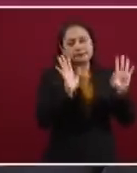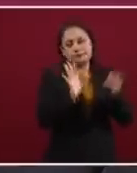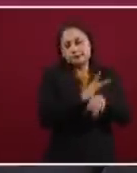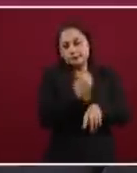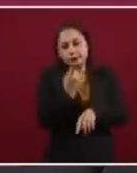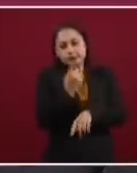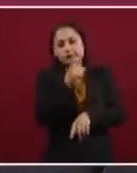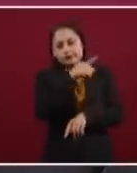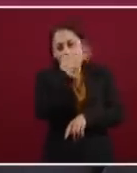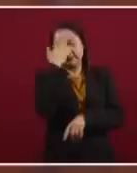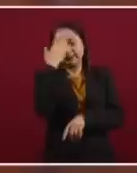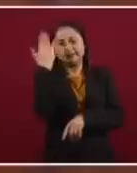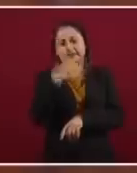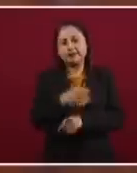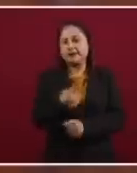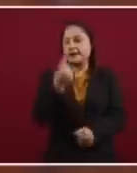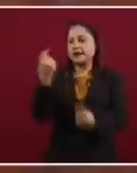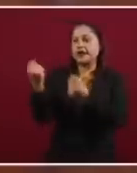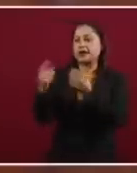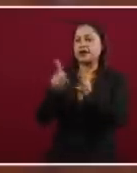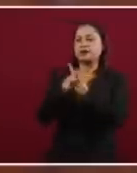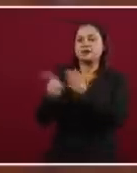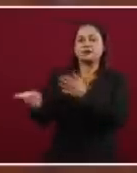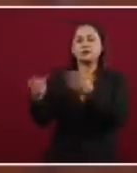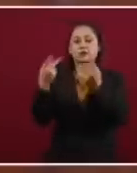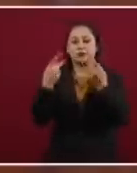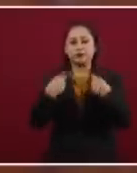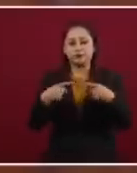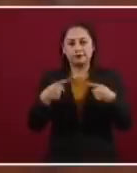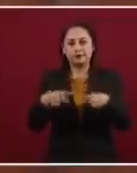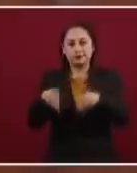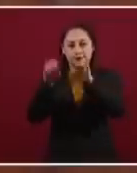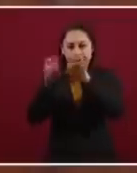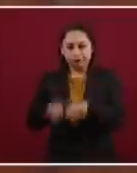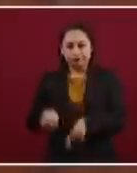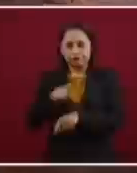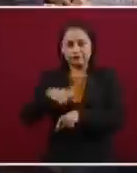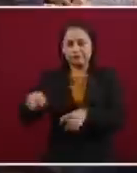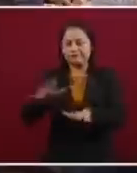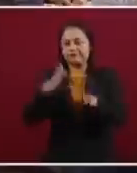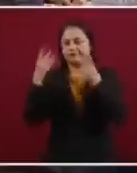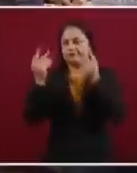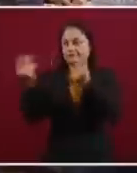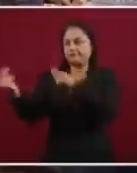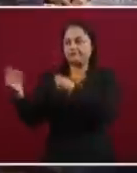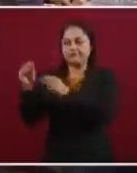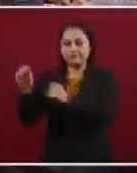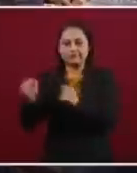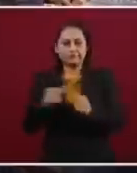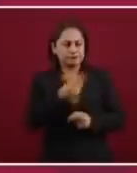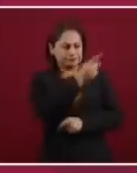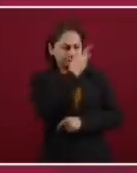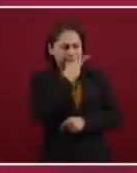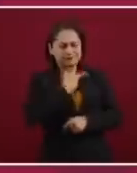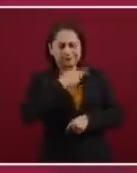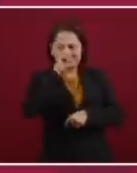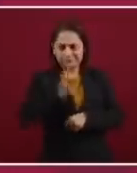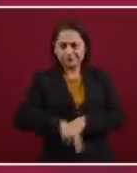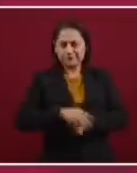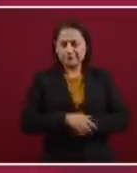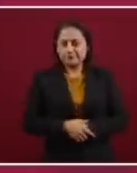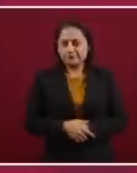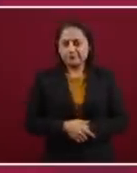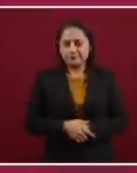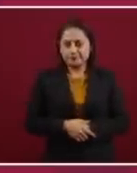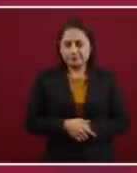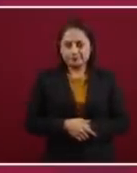vuelan y bueno si usted es el responsable de informar correctamente de la información que tengo es que si hay